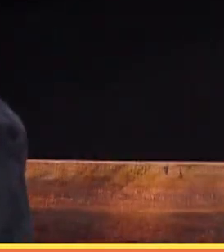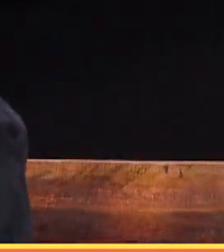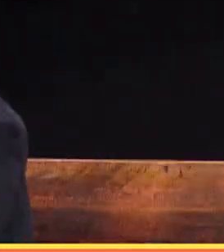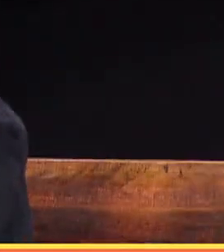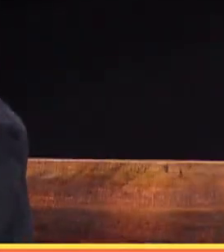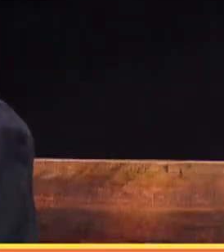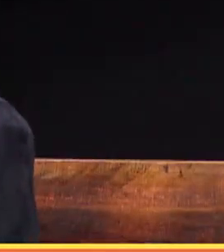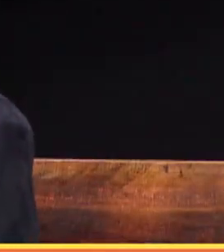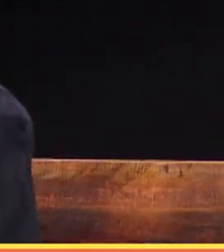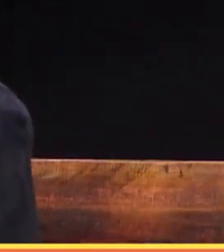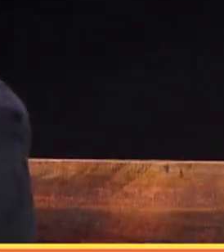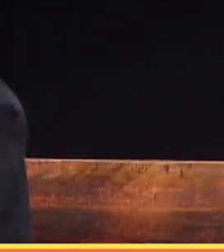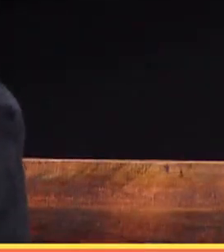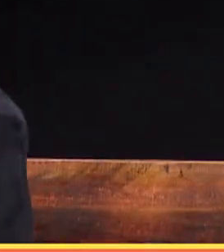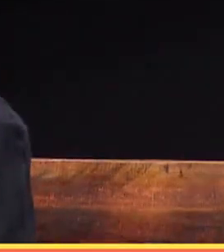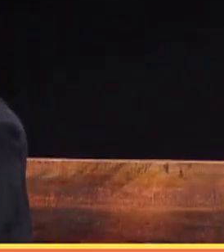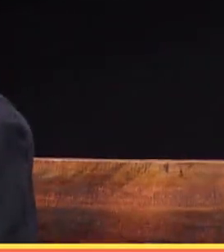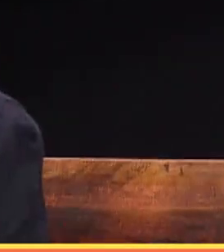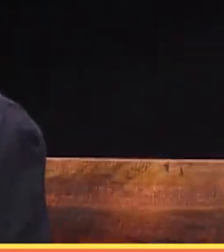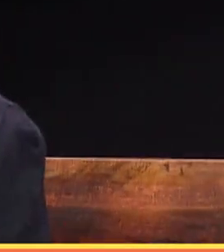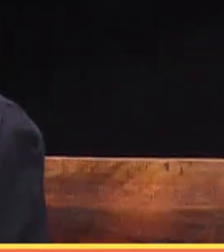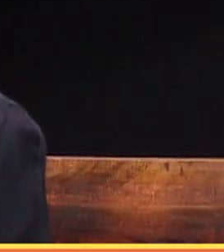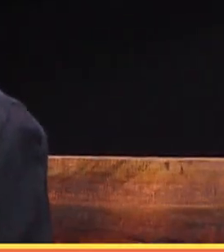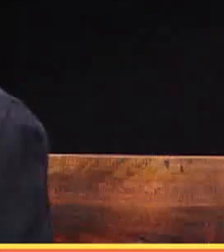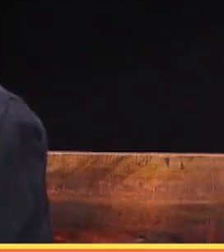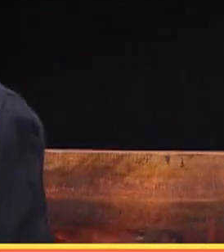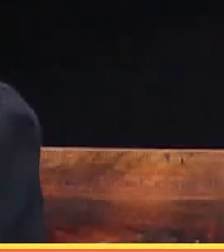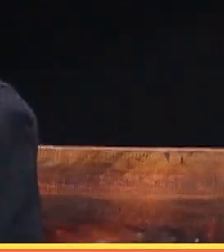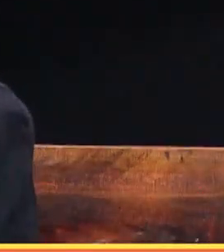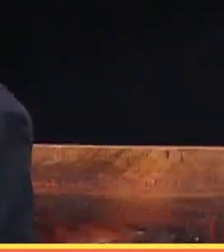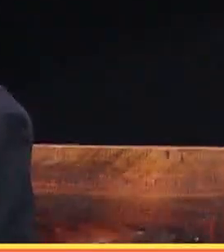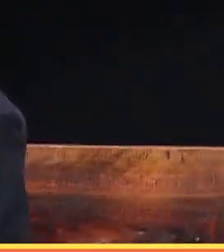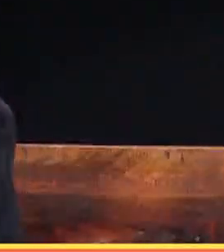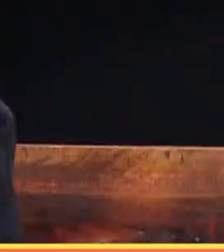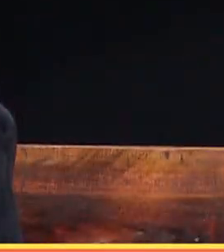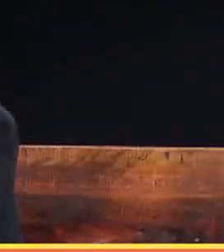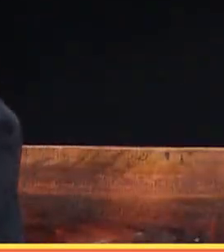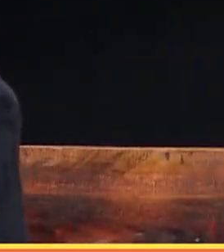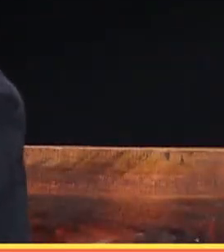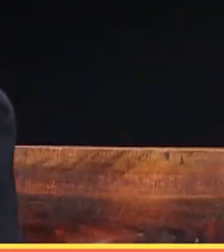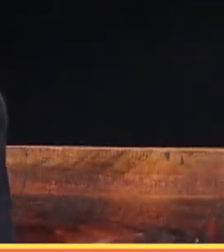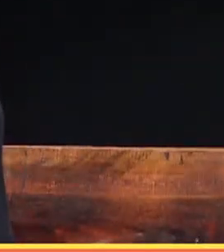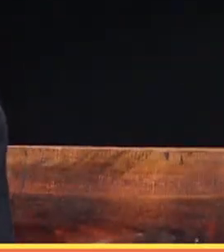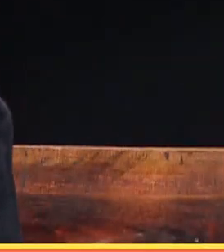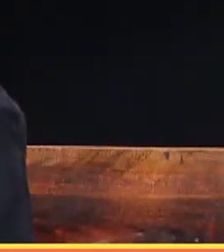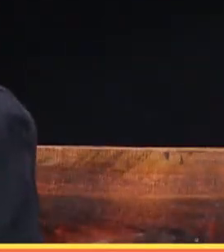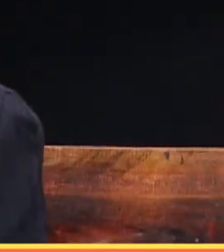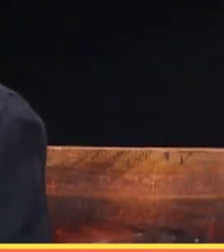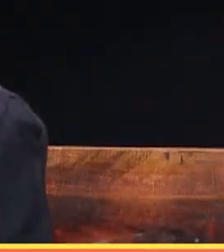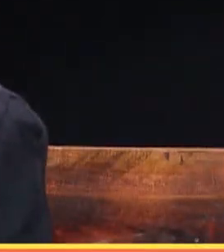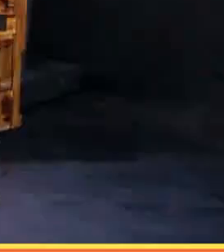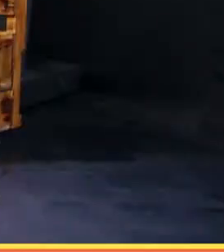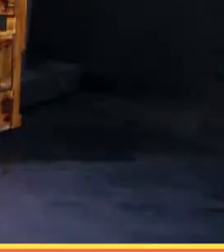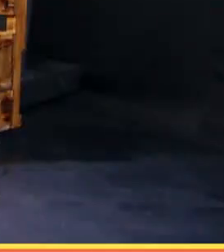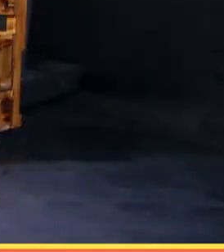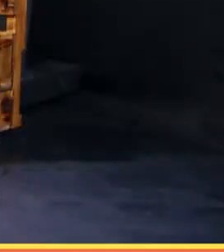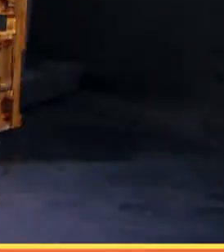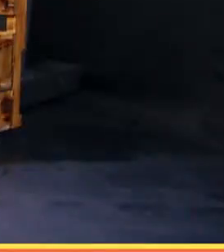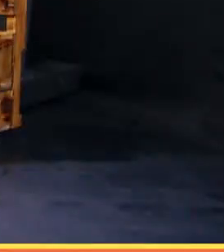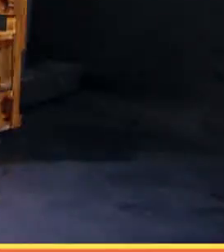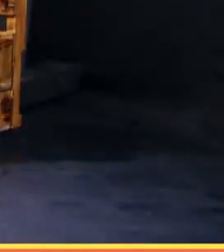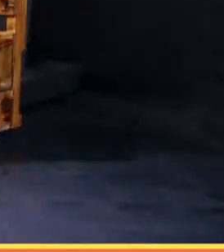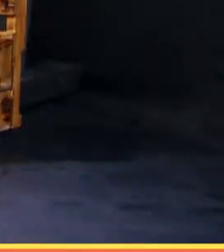nosotros, pues, ¿Qué mayor oportunidad de hacerlo en vida y en persona? Qué precioso.